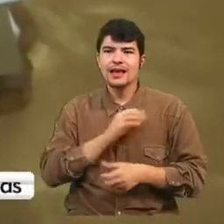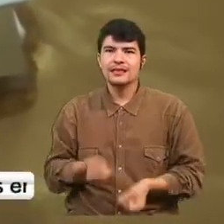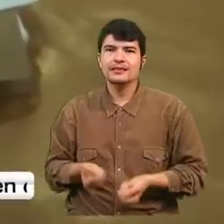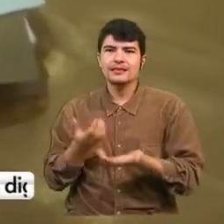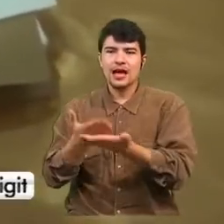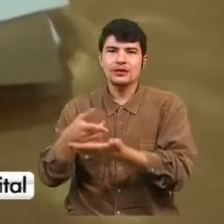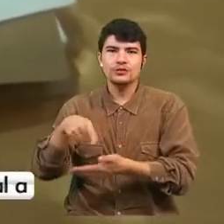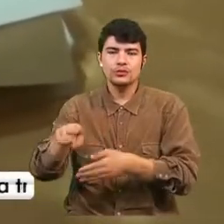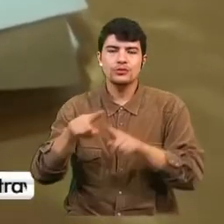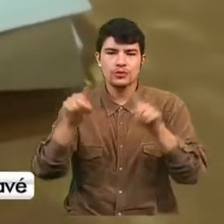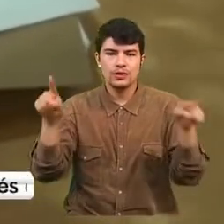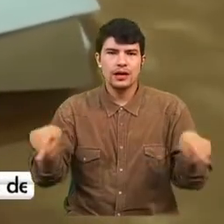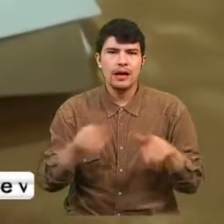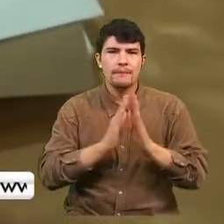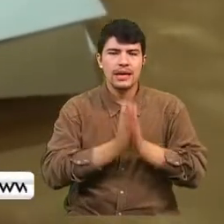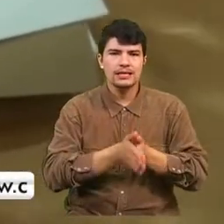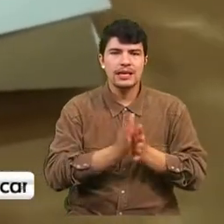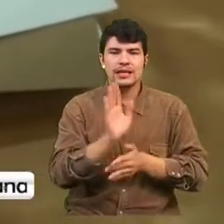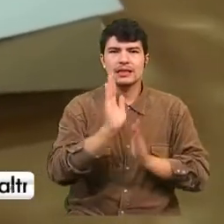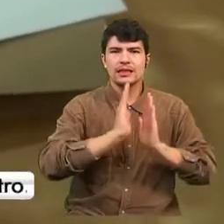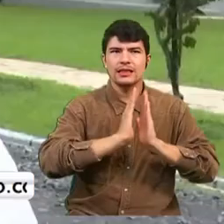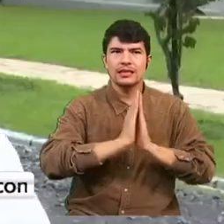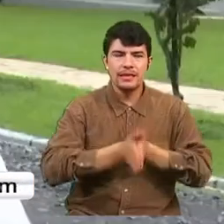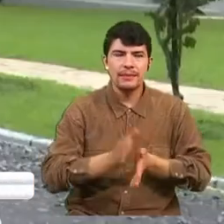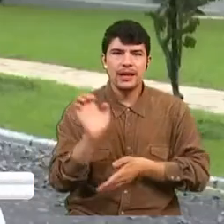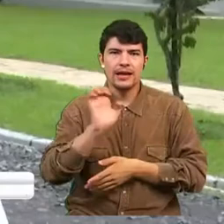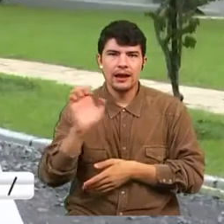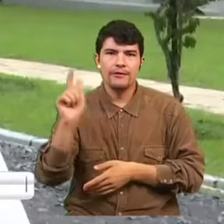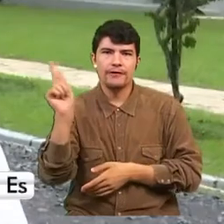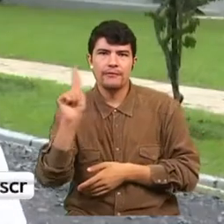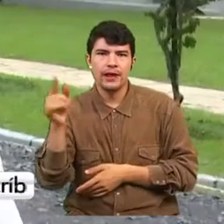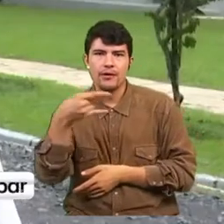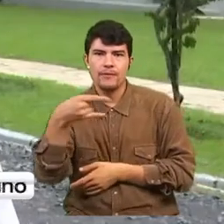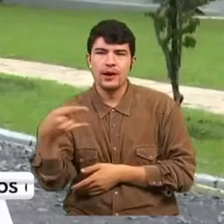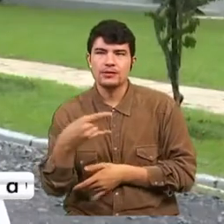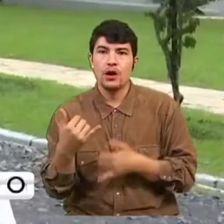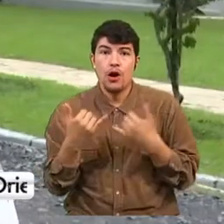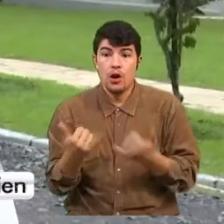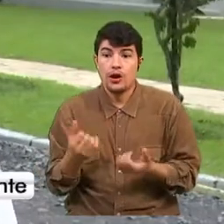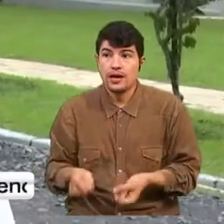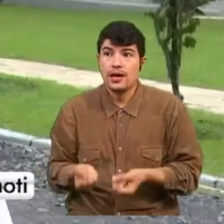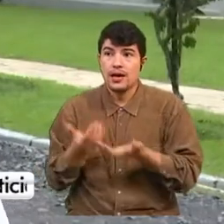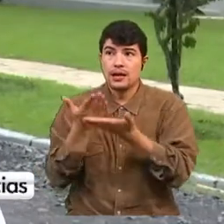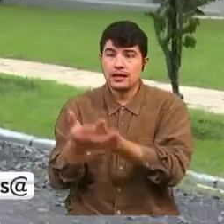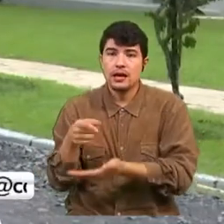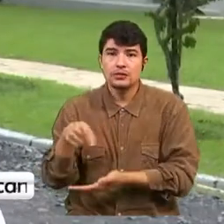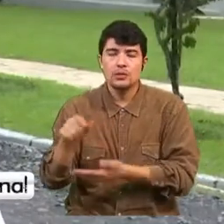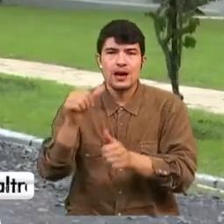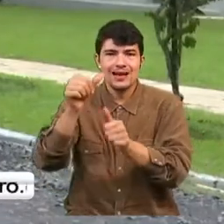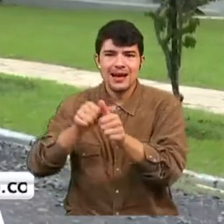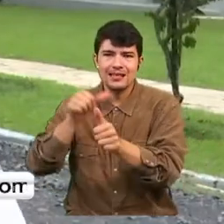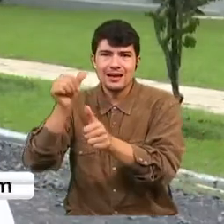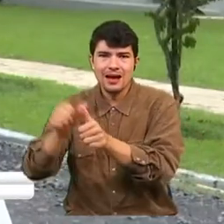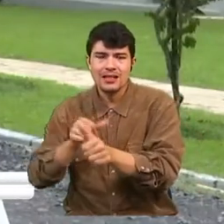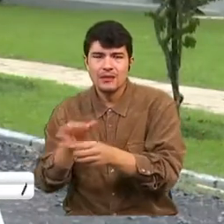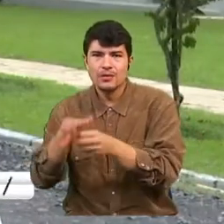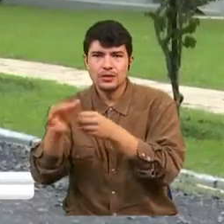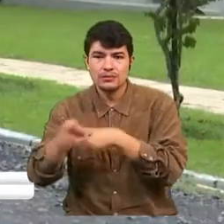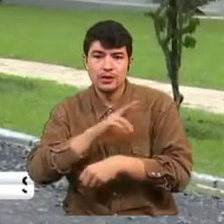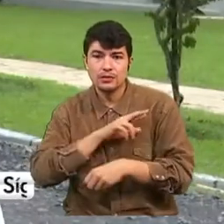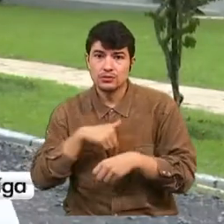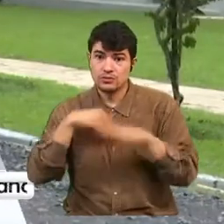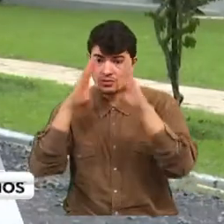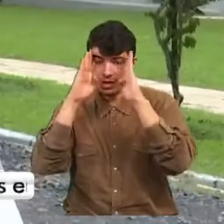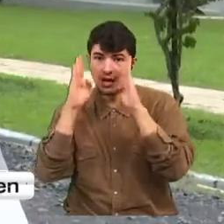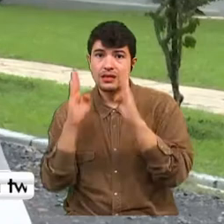corresponde a los meses de diciembre, enero, febrero y marzo. Hoy le entregamos, de acuerdo al reporte que tenemos de cada municipio de atención que hace con